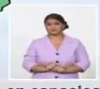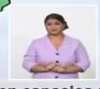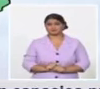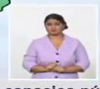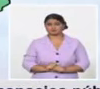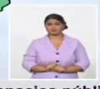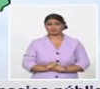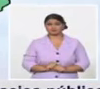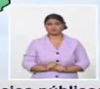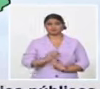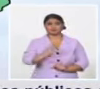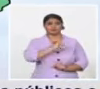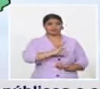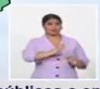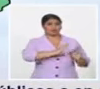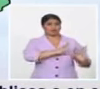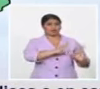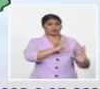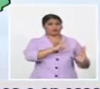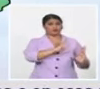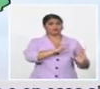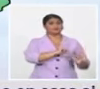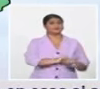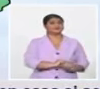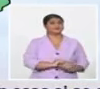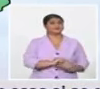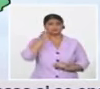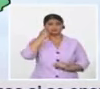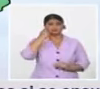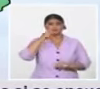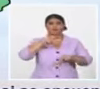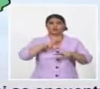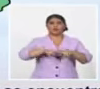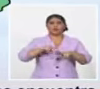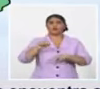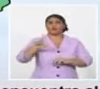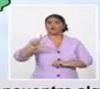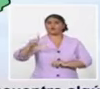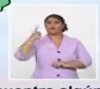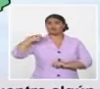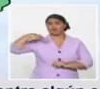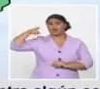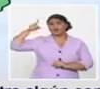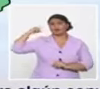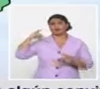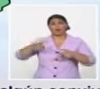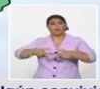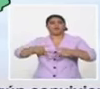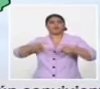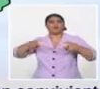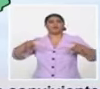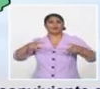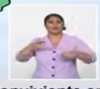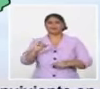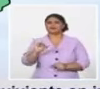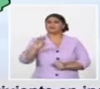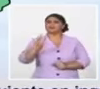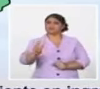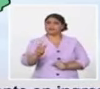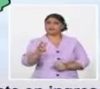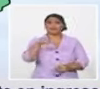ahí tienen ustedes Holguín, ayer con una cifra muy elevada, 73. Es verdad que tiene eventos que le